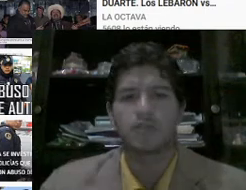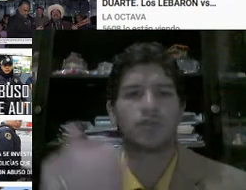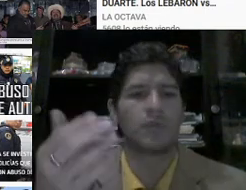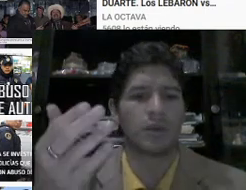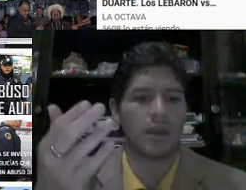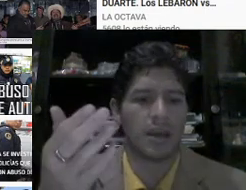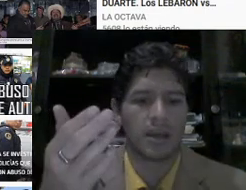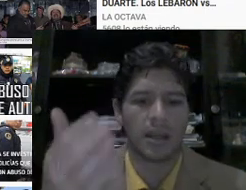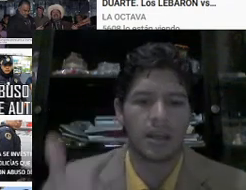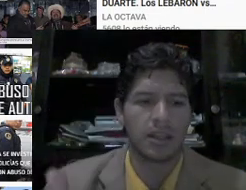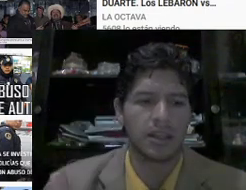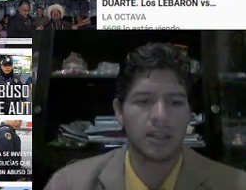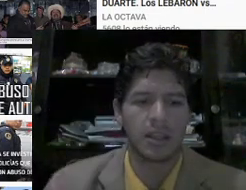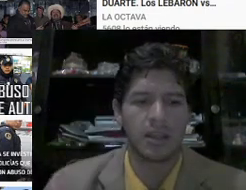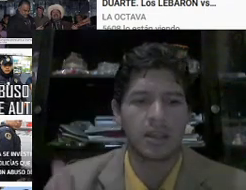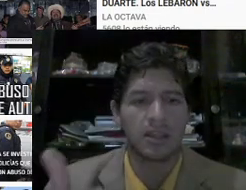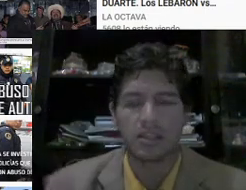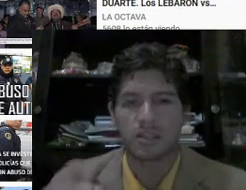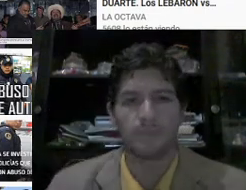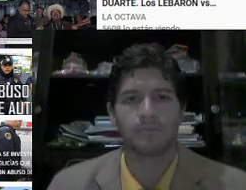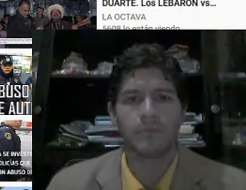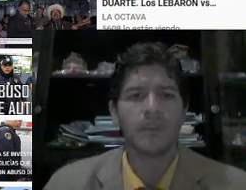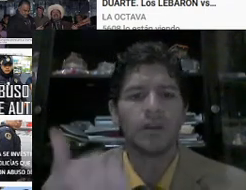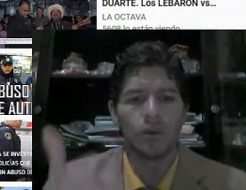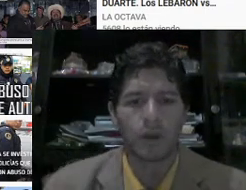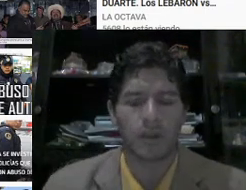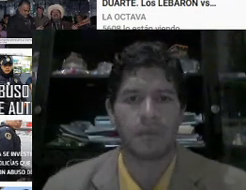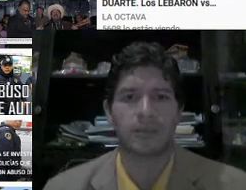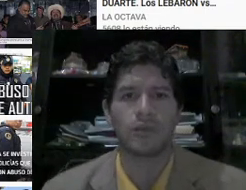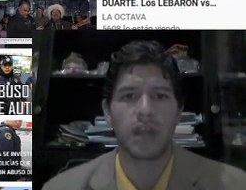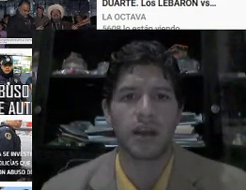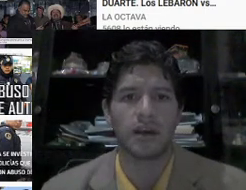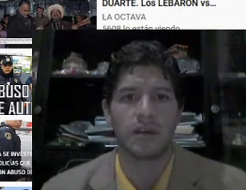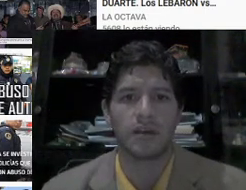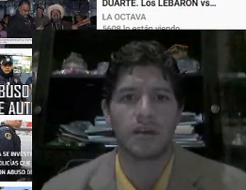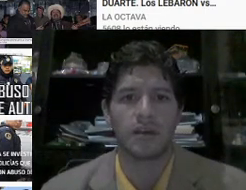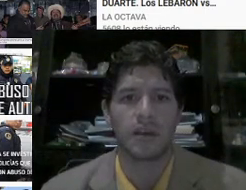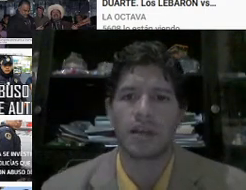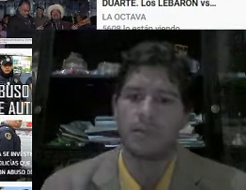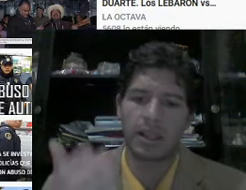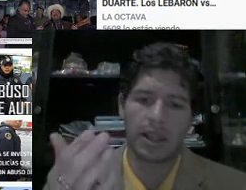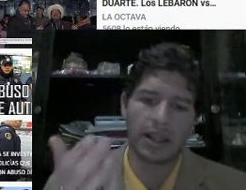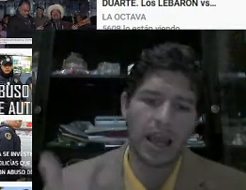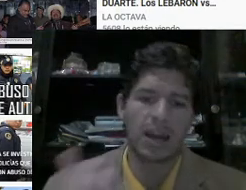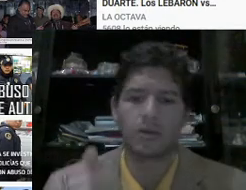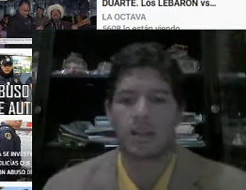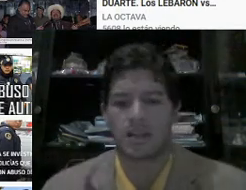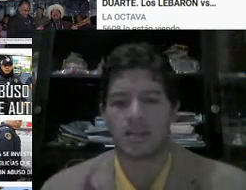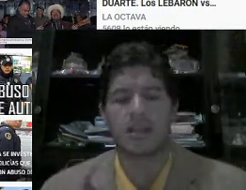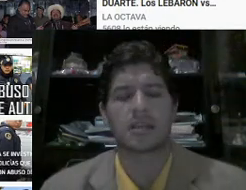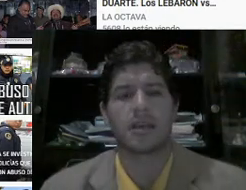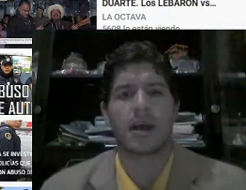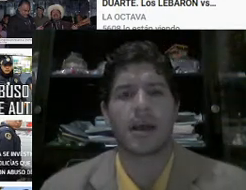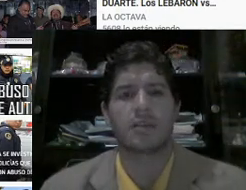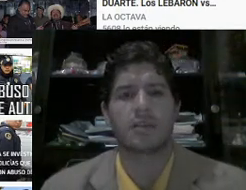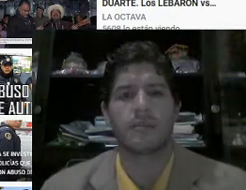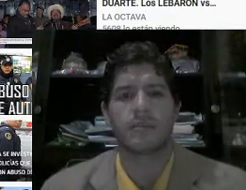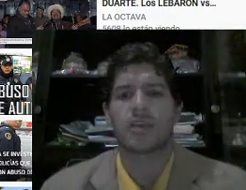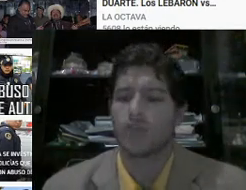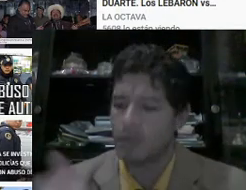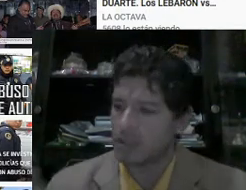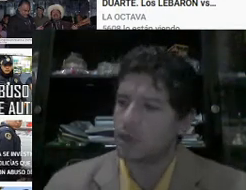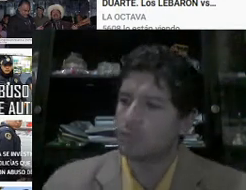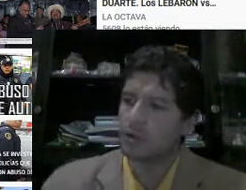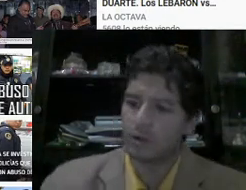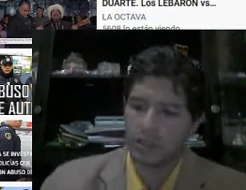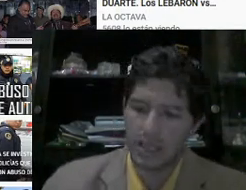placa, su número de registro, número de patrulla, le va a dar el cargo que el que está trabajando.